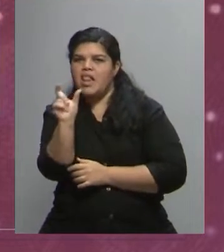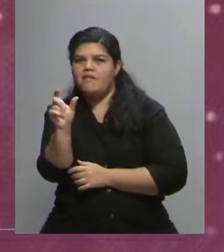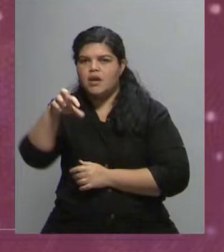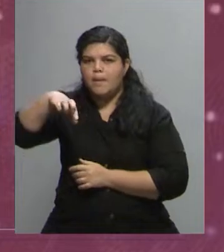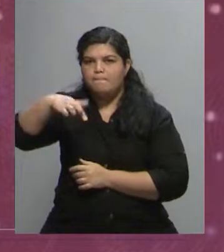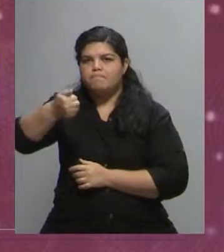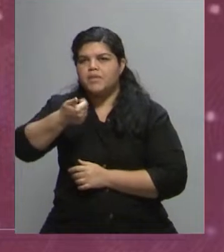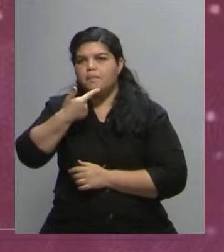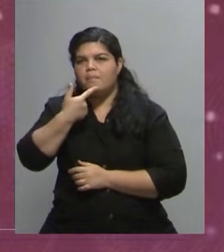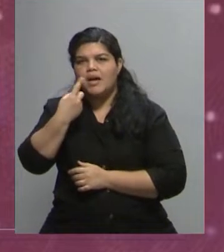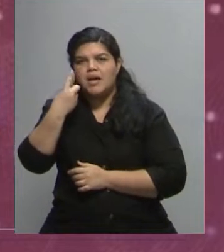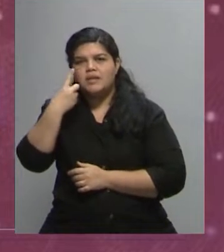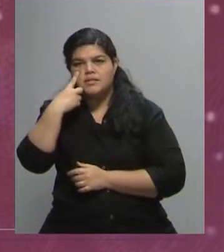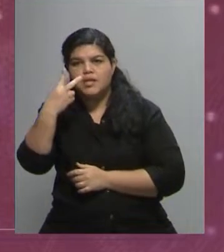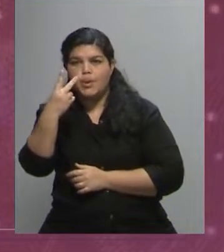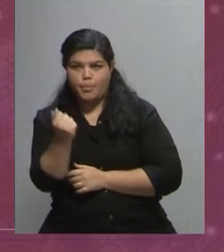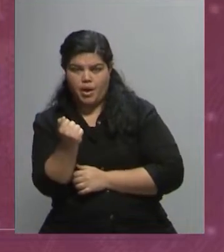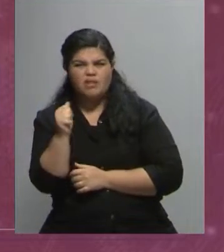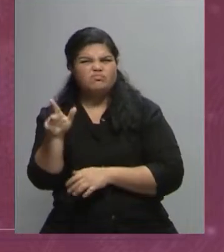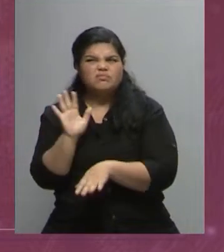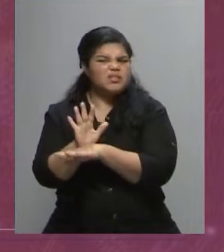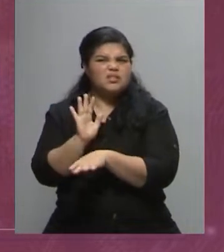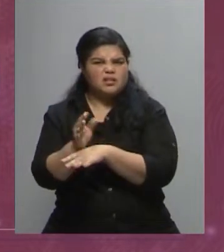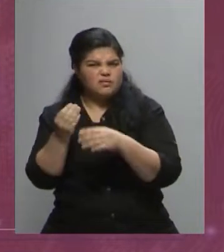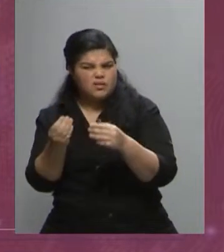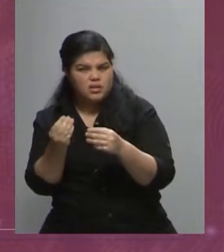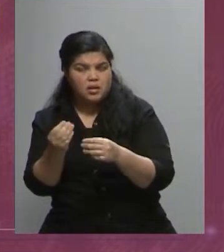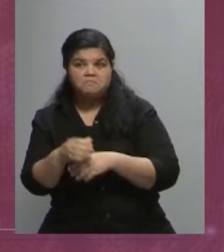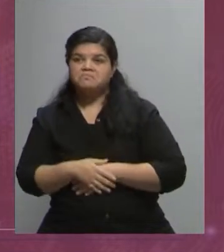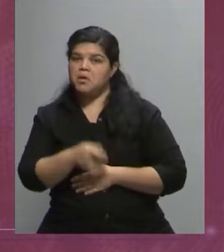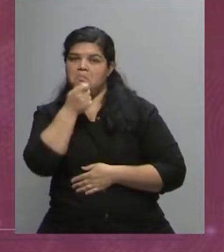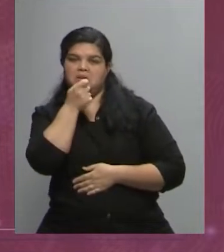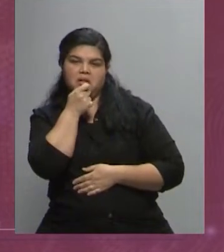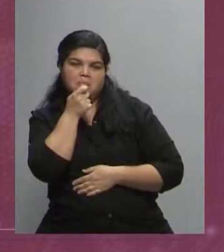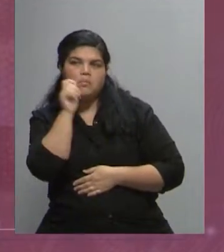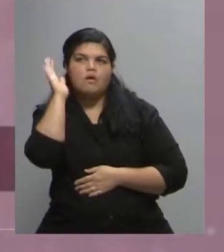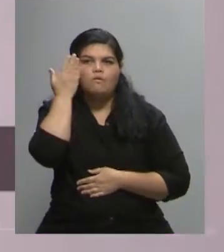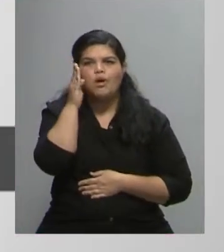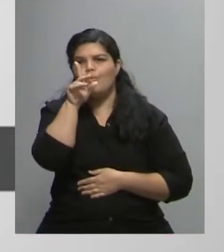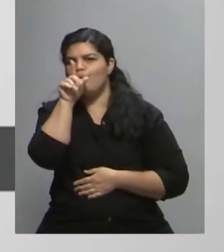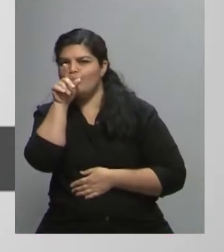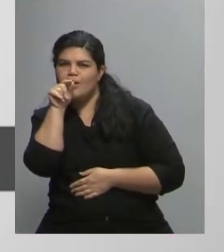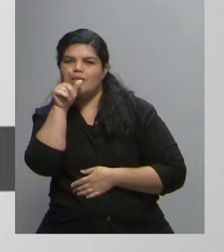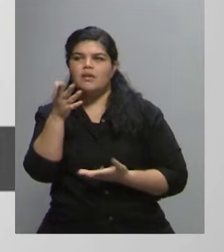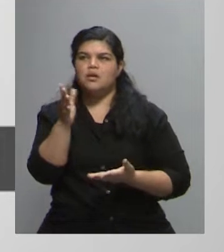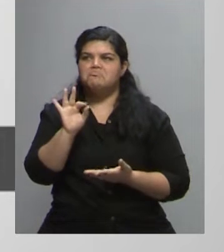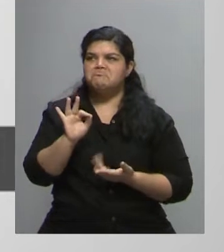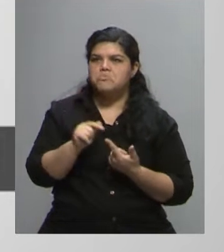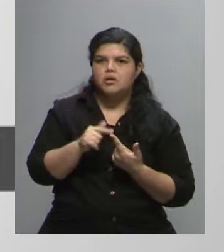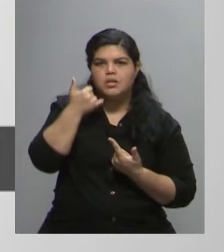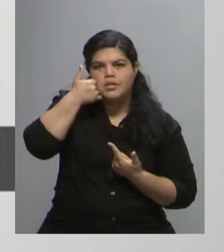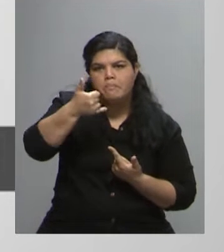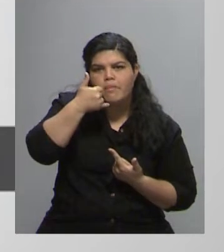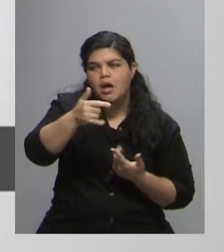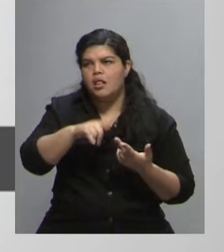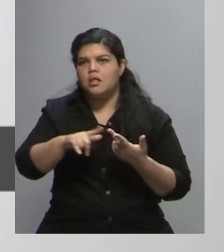yo estoy haciendo otra cosa, le hace interactuando en las redes sociales, haciendo llamadas telefónicas, circulando en